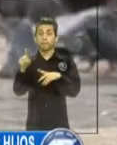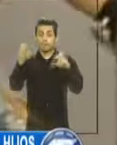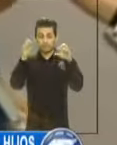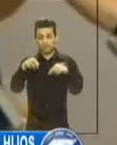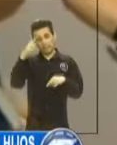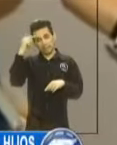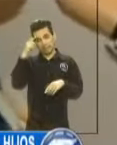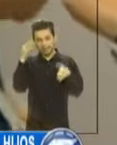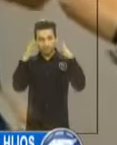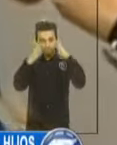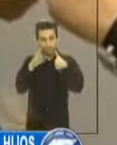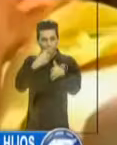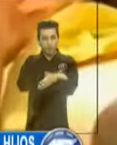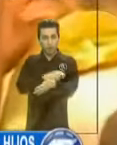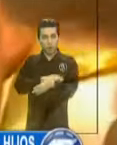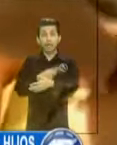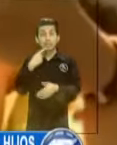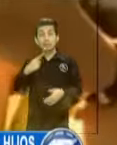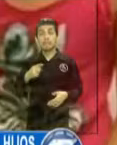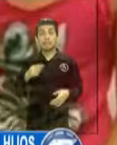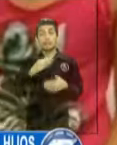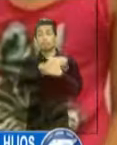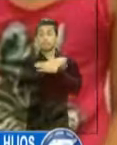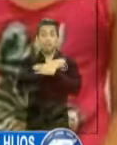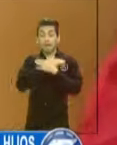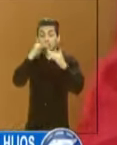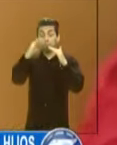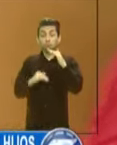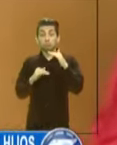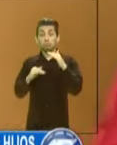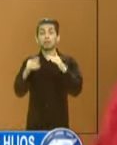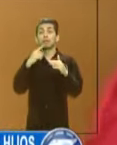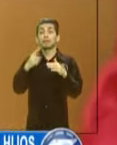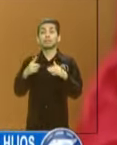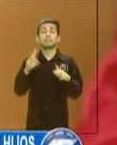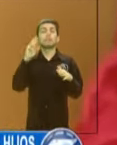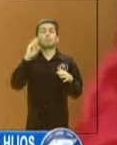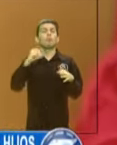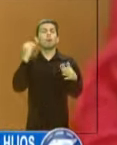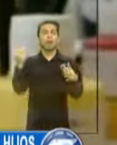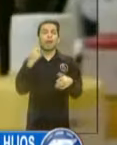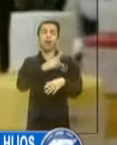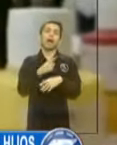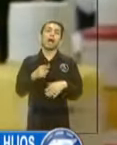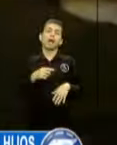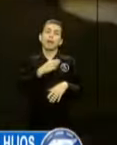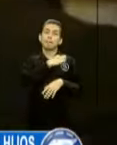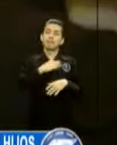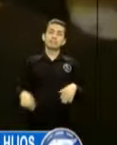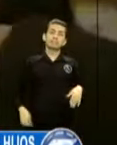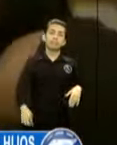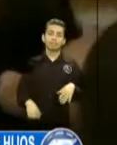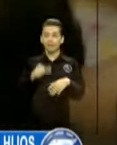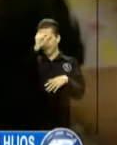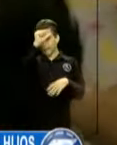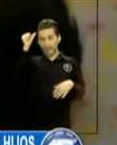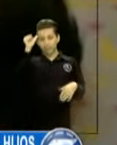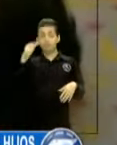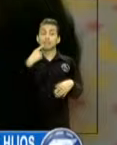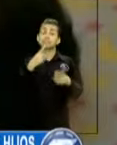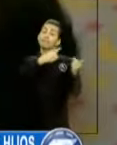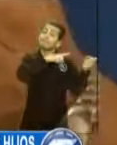registrado en mayo fue luego de que el presidente de la República, Alejandro Yamatei, hiciera un llamado para acudir a los centros de salud a